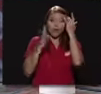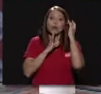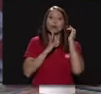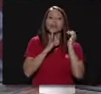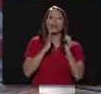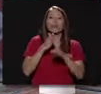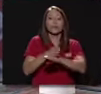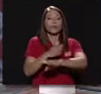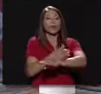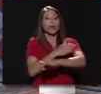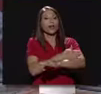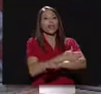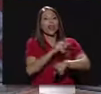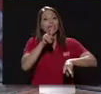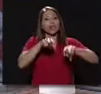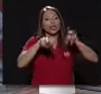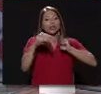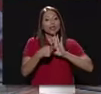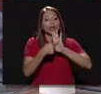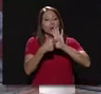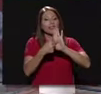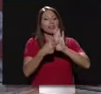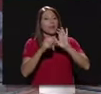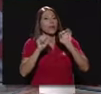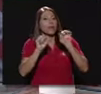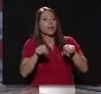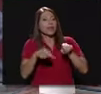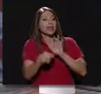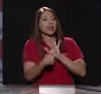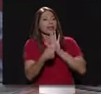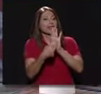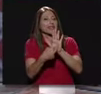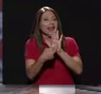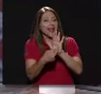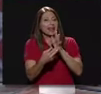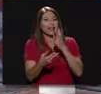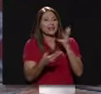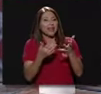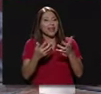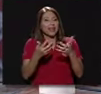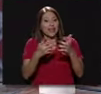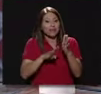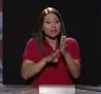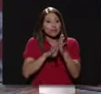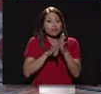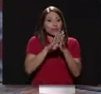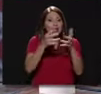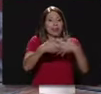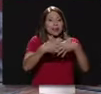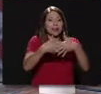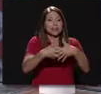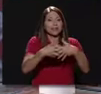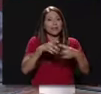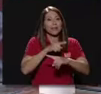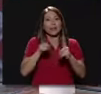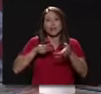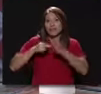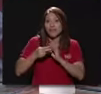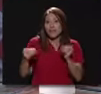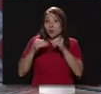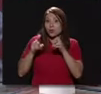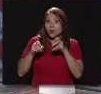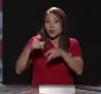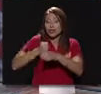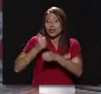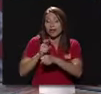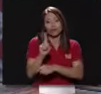Araya comentó que la mejoría en los indicadores podría representar crecimiento para las empresas en este nuevo año, pero no necesariamente se